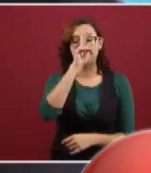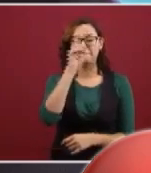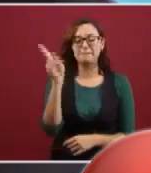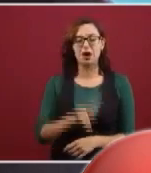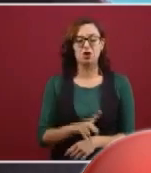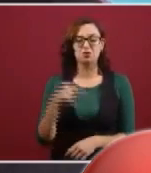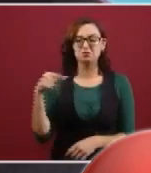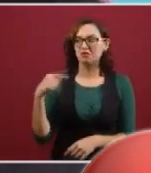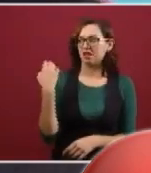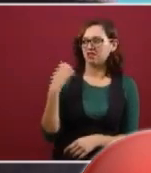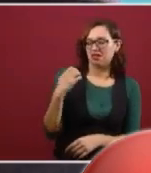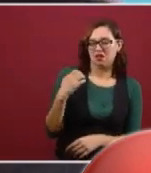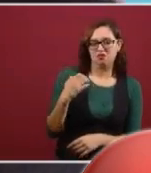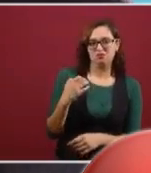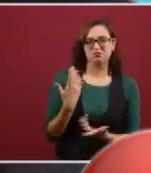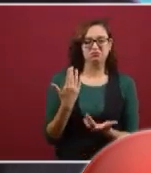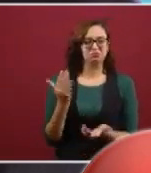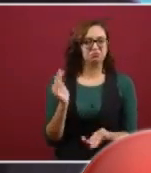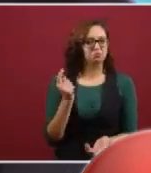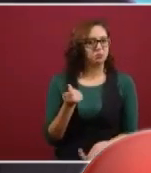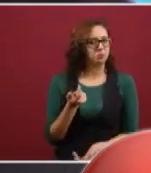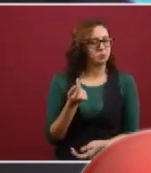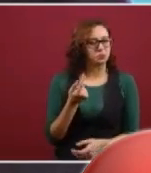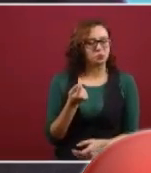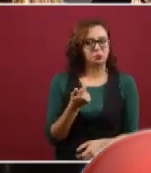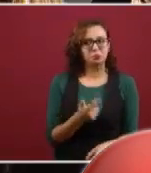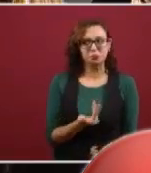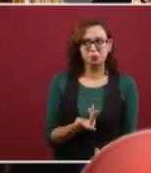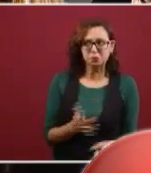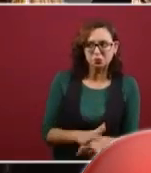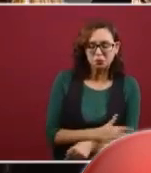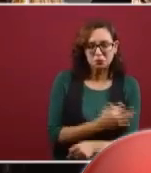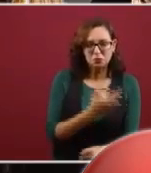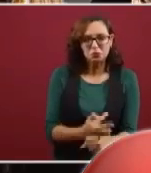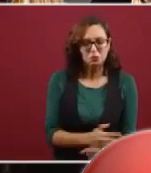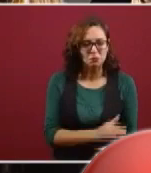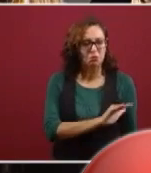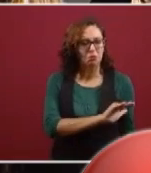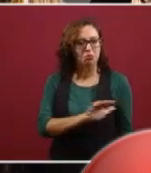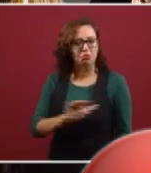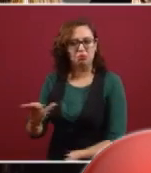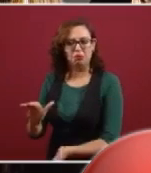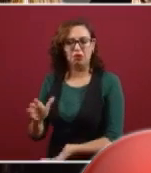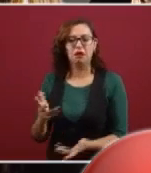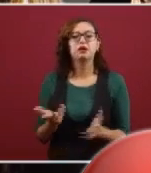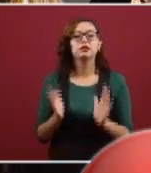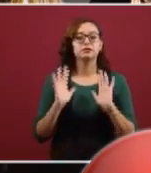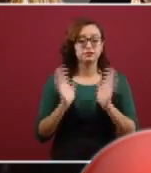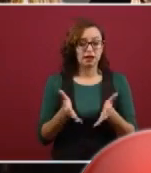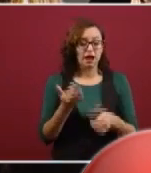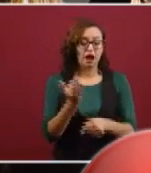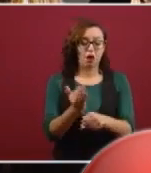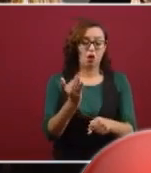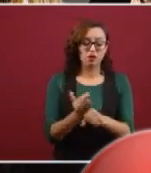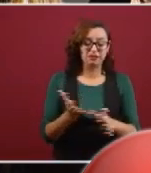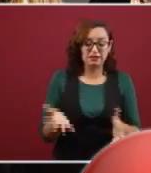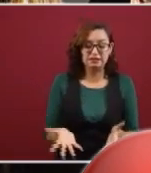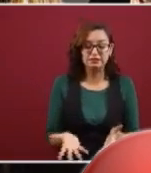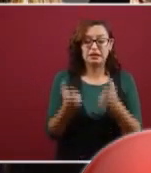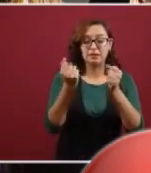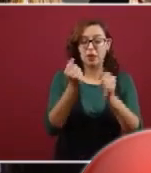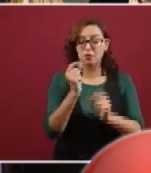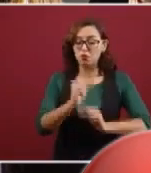año. Ya se ha logrado, como se ha dicho en otras ocasiones, estabilizar esto y lograr un ligero